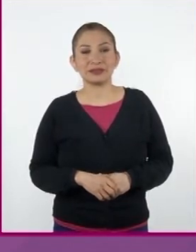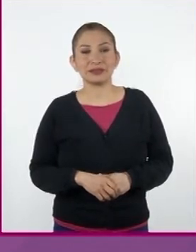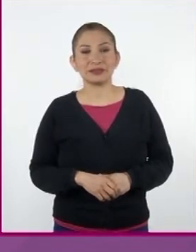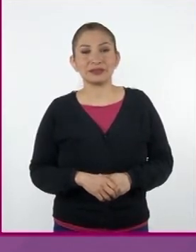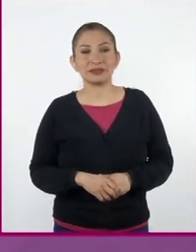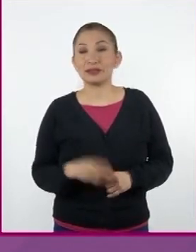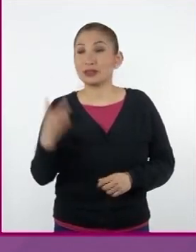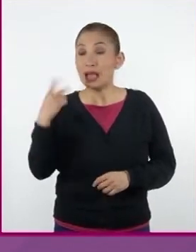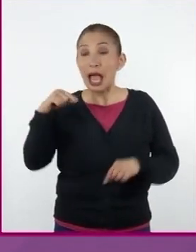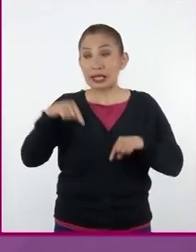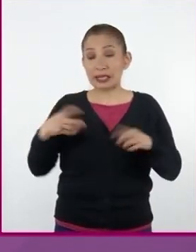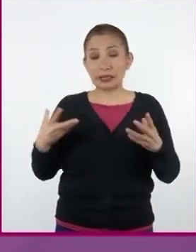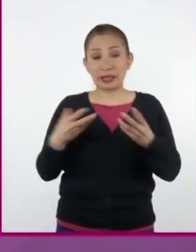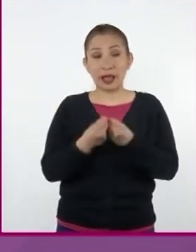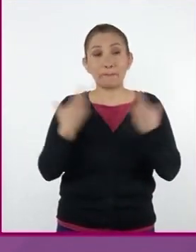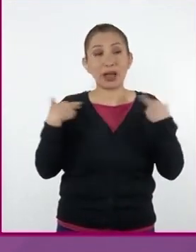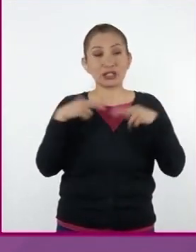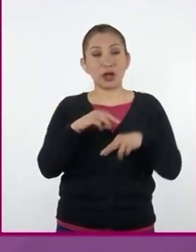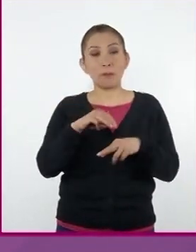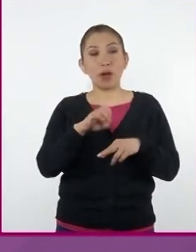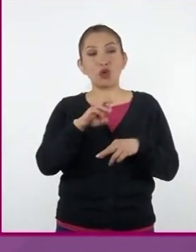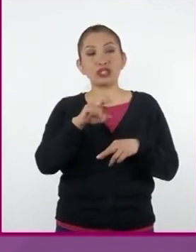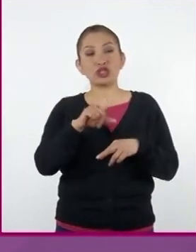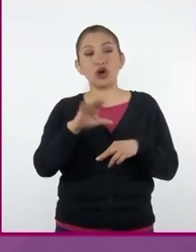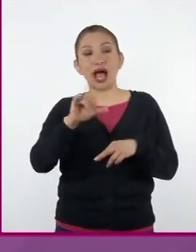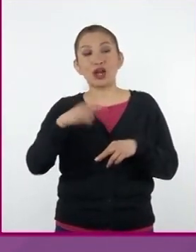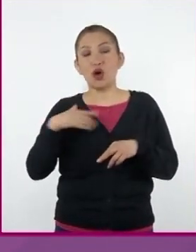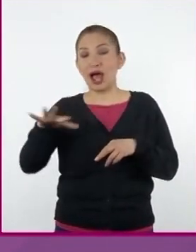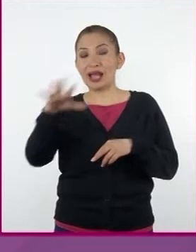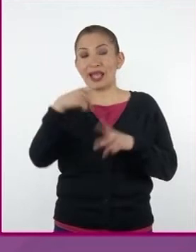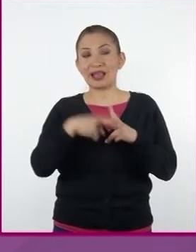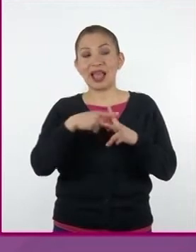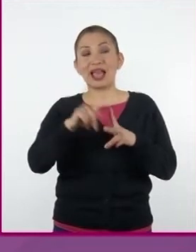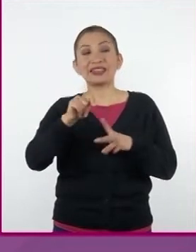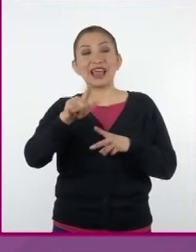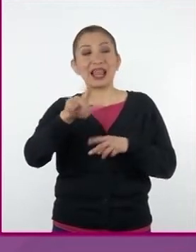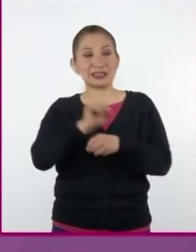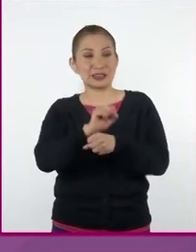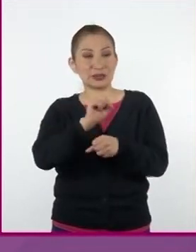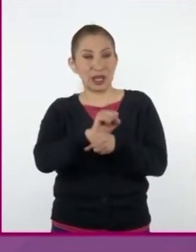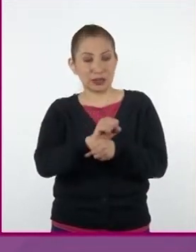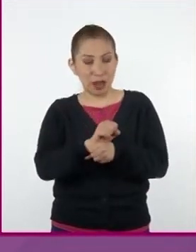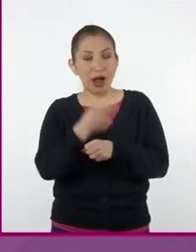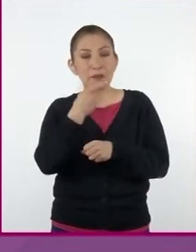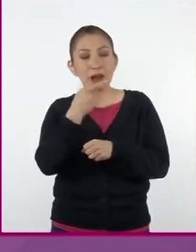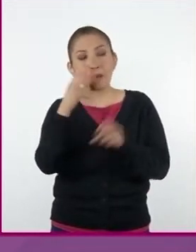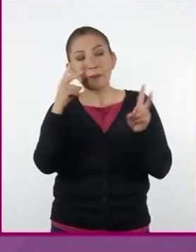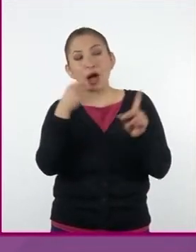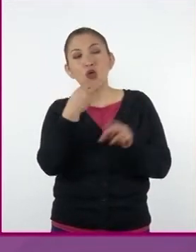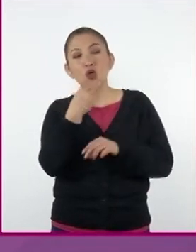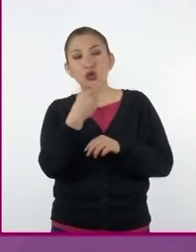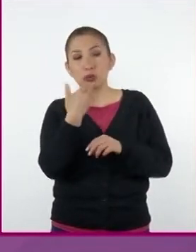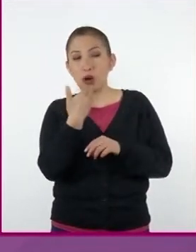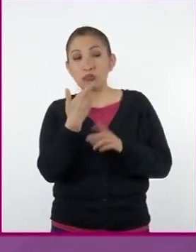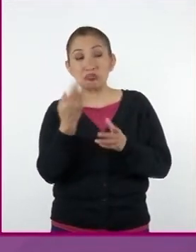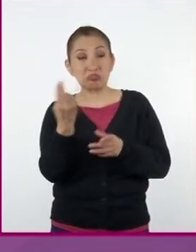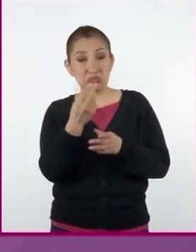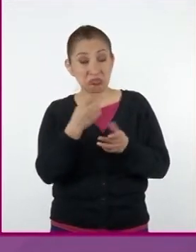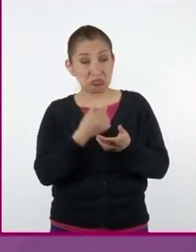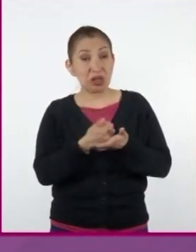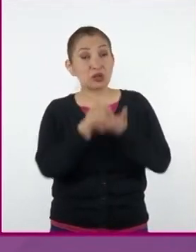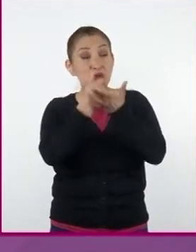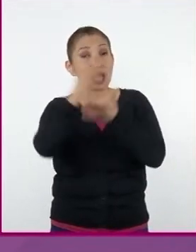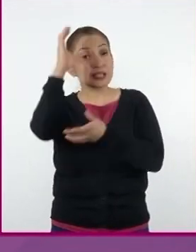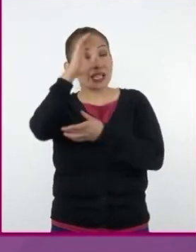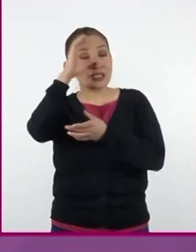Nos encontramos con el maestro Mauricio Cano del área de matemáticas de telesecundaria, quien nos hablará sobre la utilidad de las gráficas en la